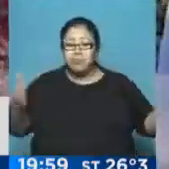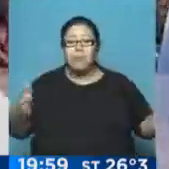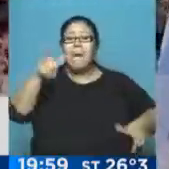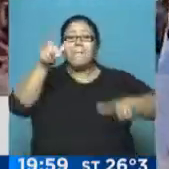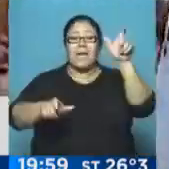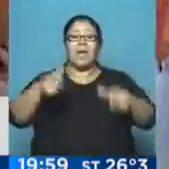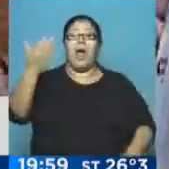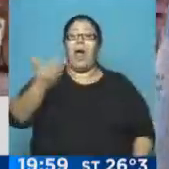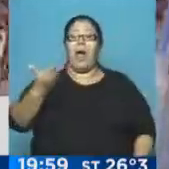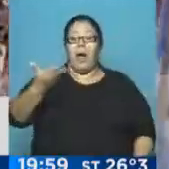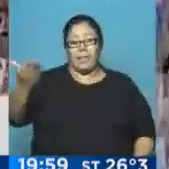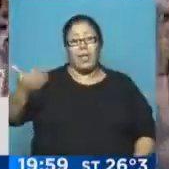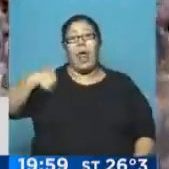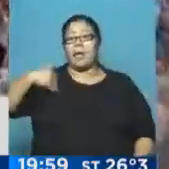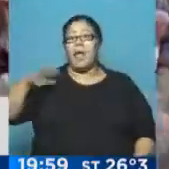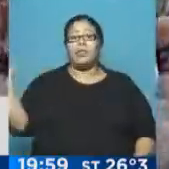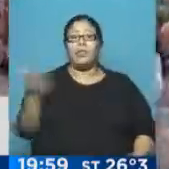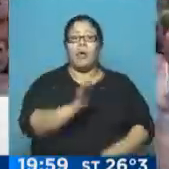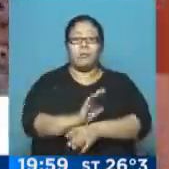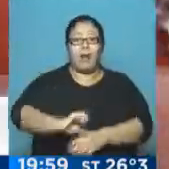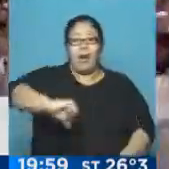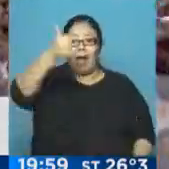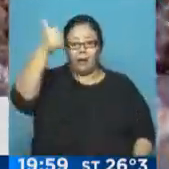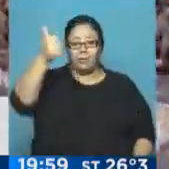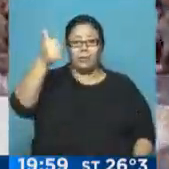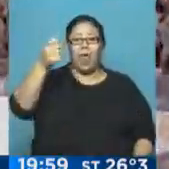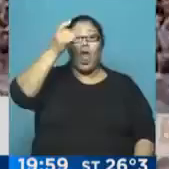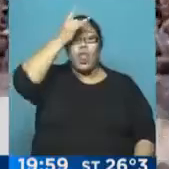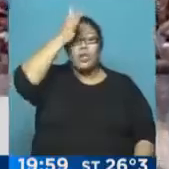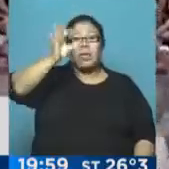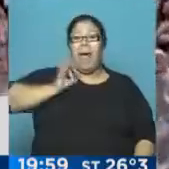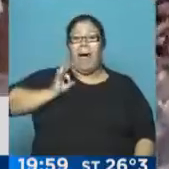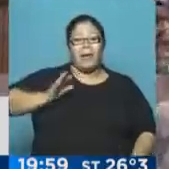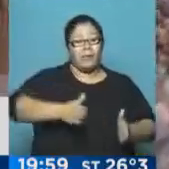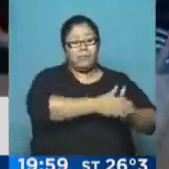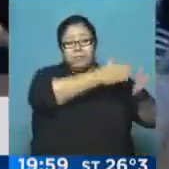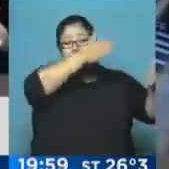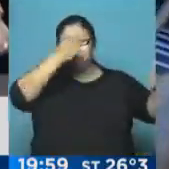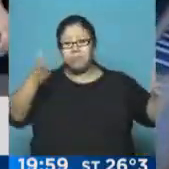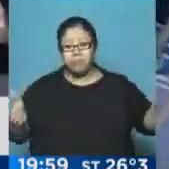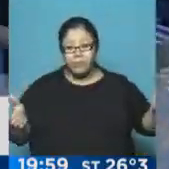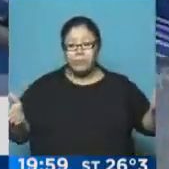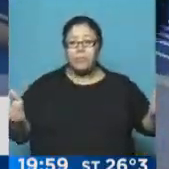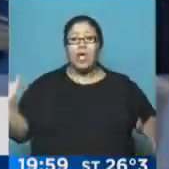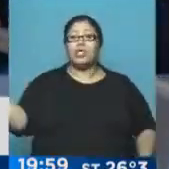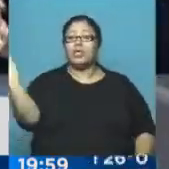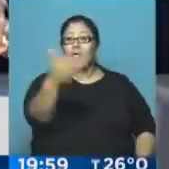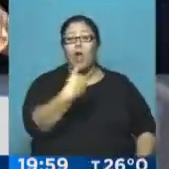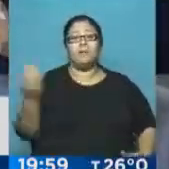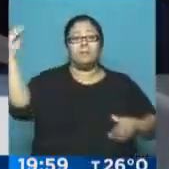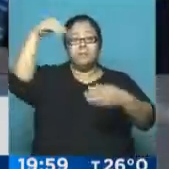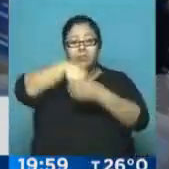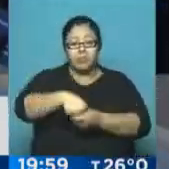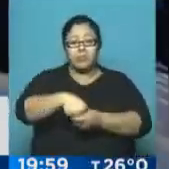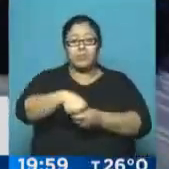argentinos. Y en estos años, en estos 12 años, las paredes de esta casa donde entramos todos se volvieron a